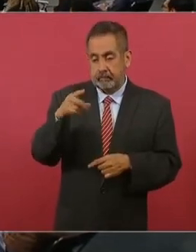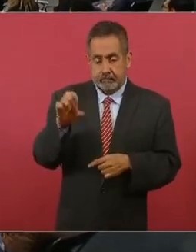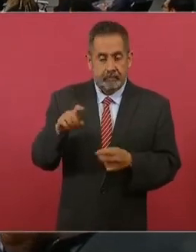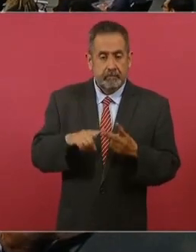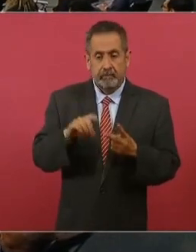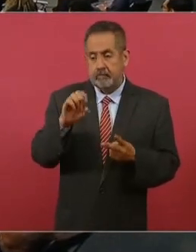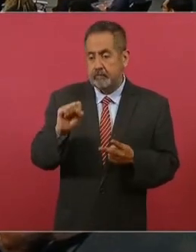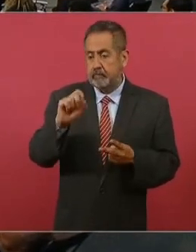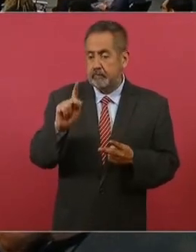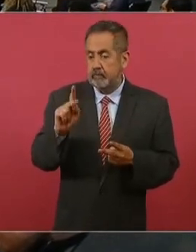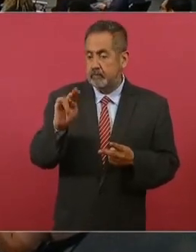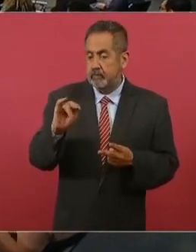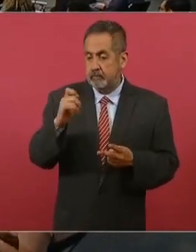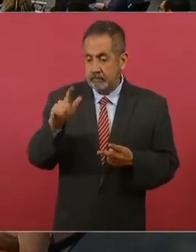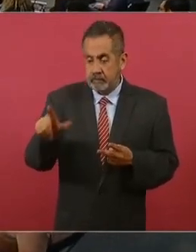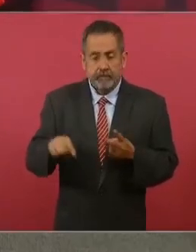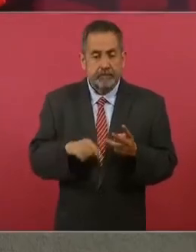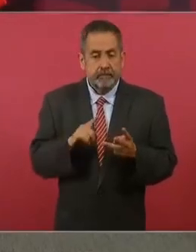Espujil,